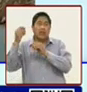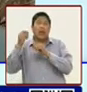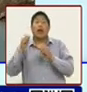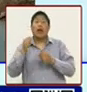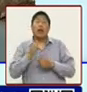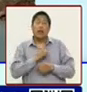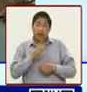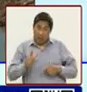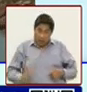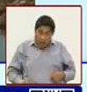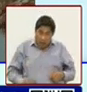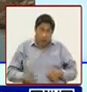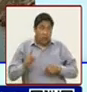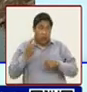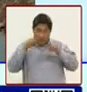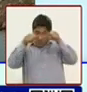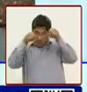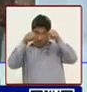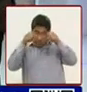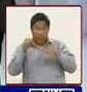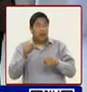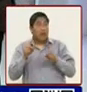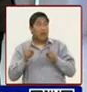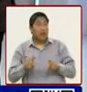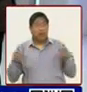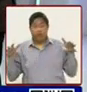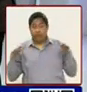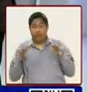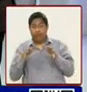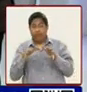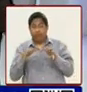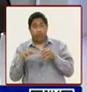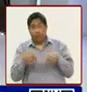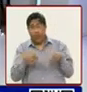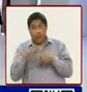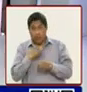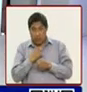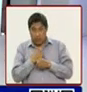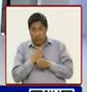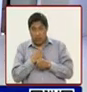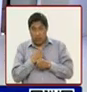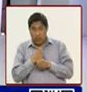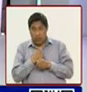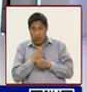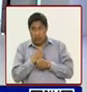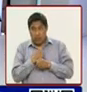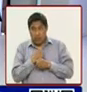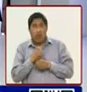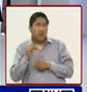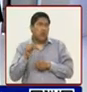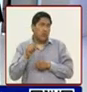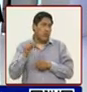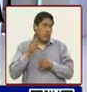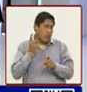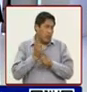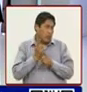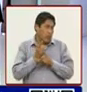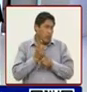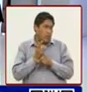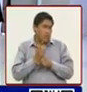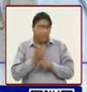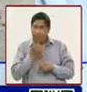Alcalde, es un lugar netamente minero, donde la gente se aglutina precisamente para ese trabajo. Sí, exactamente,